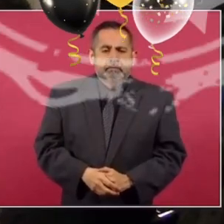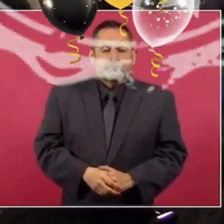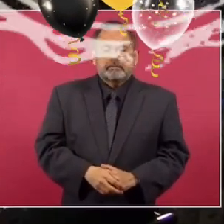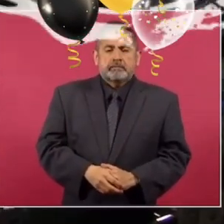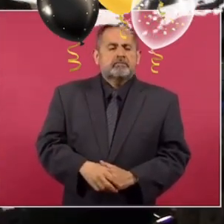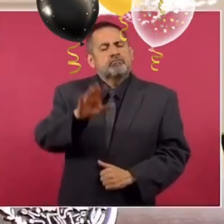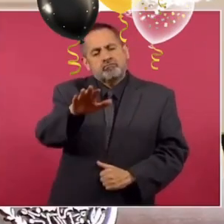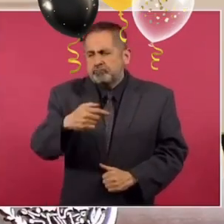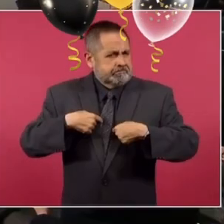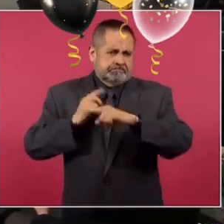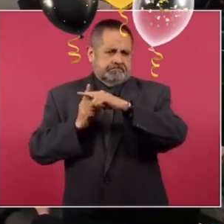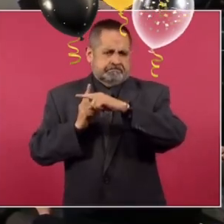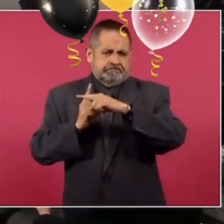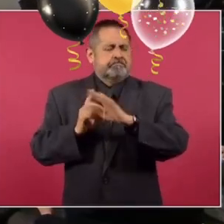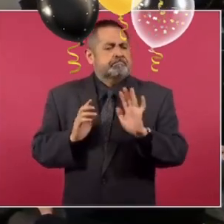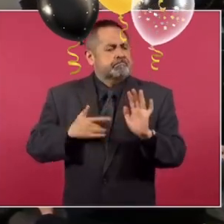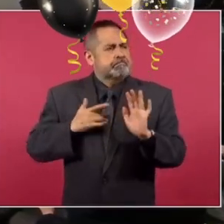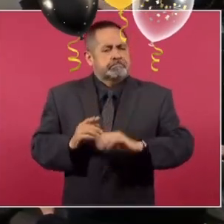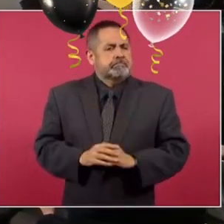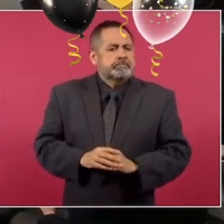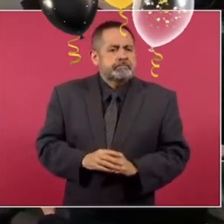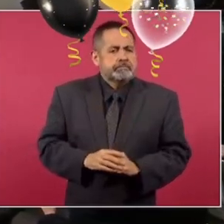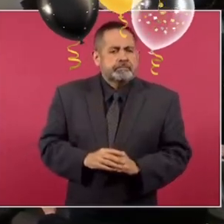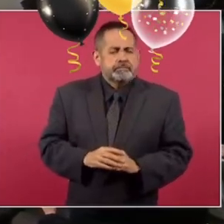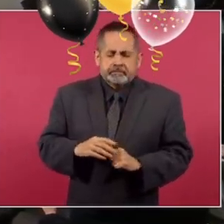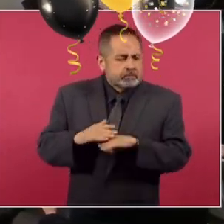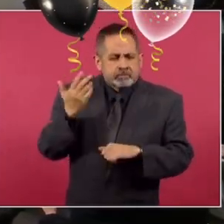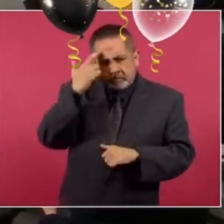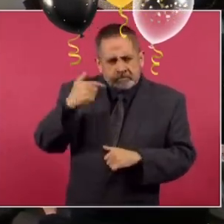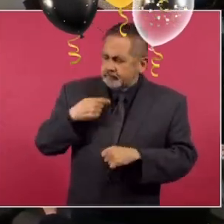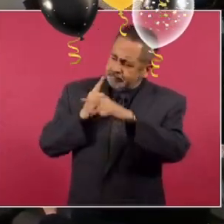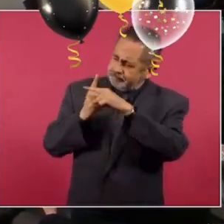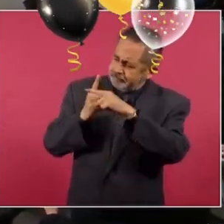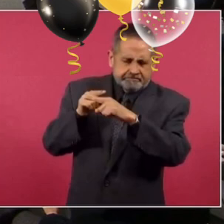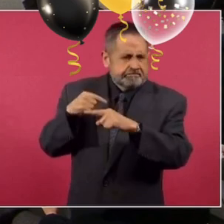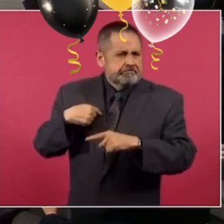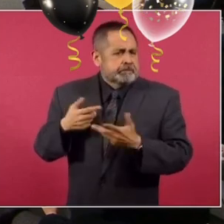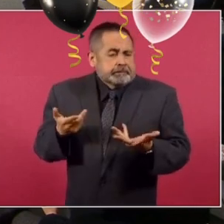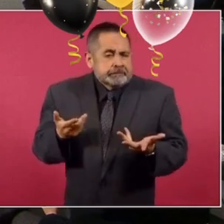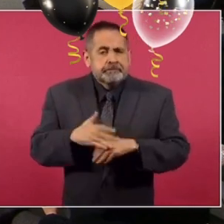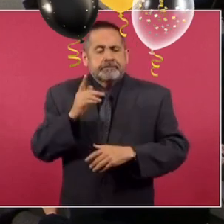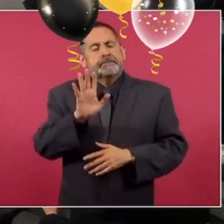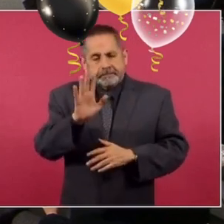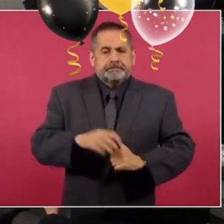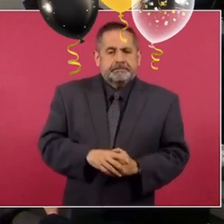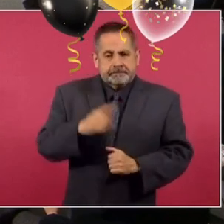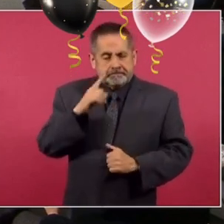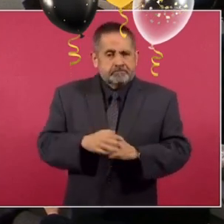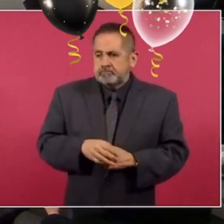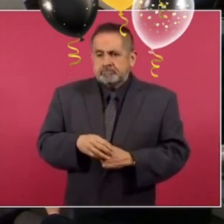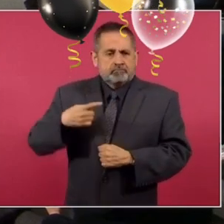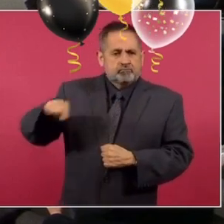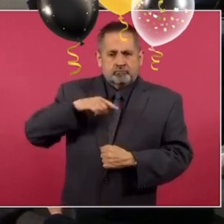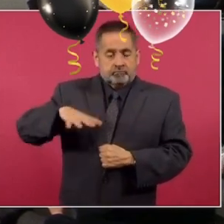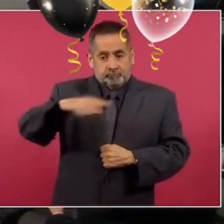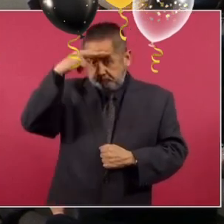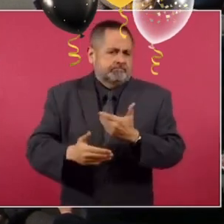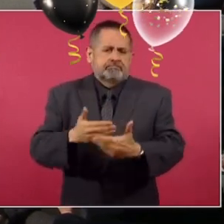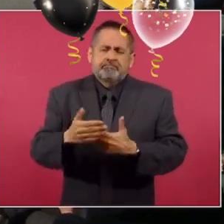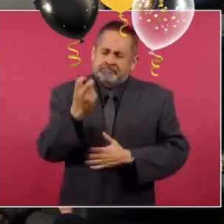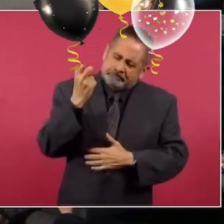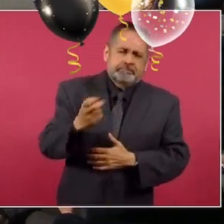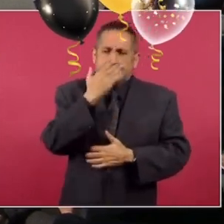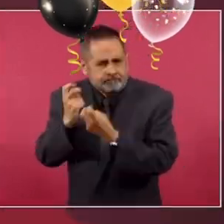Yo estoy optimista. ¿En qué sustento mi optimismo? Primero, en la fortaleza cultural de nuestro pueblo,